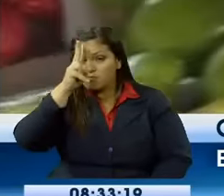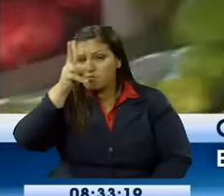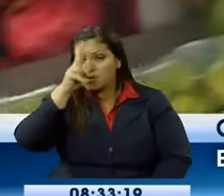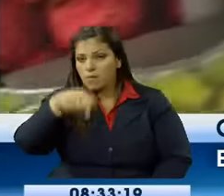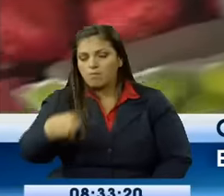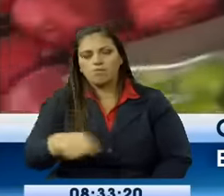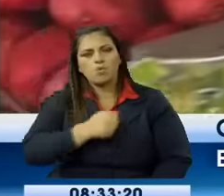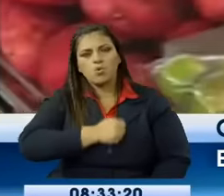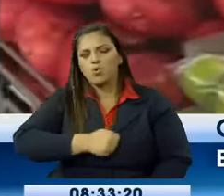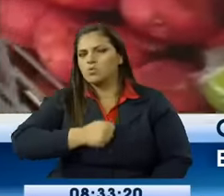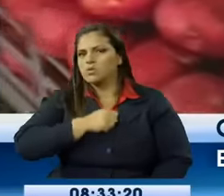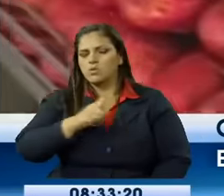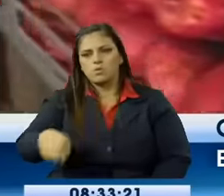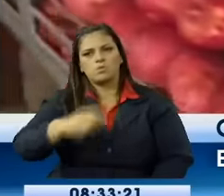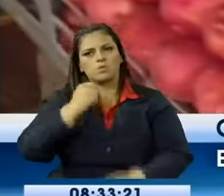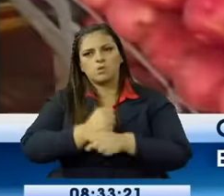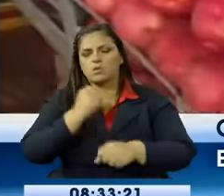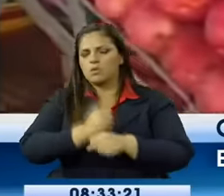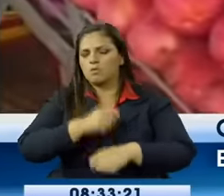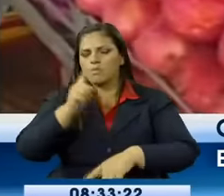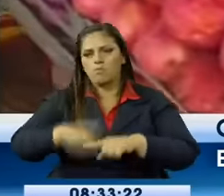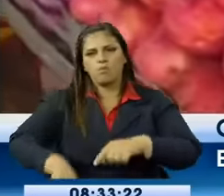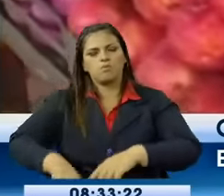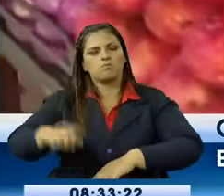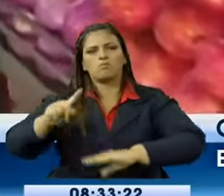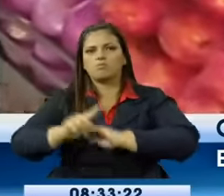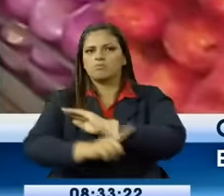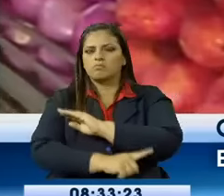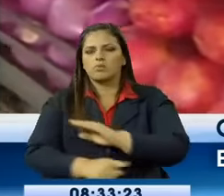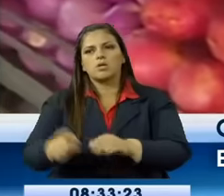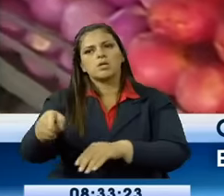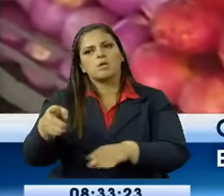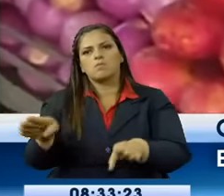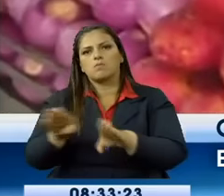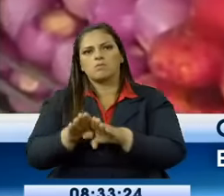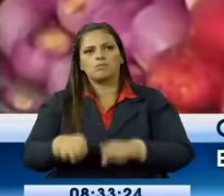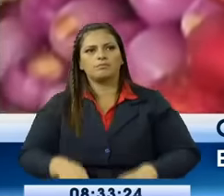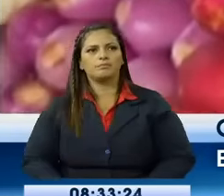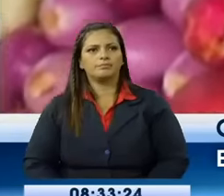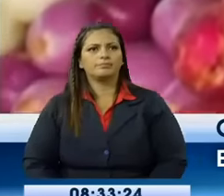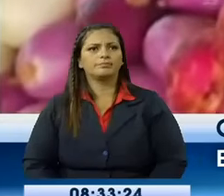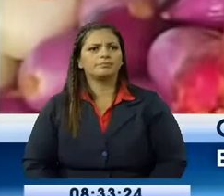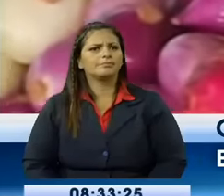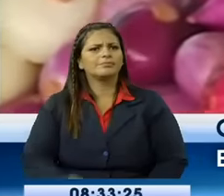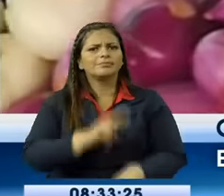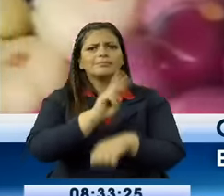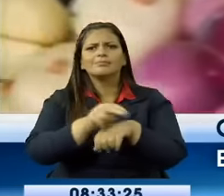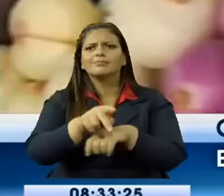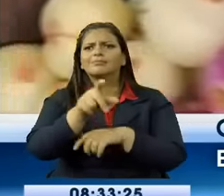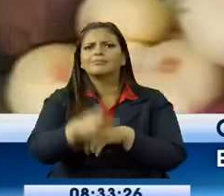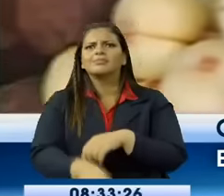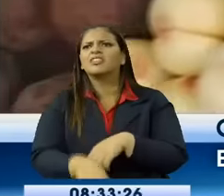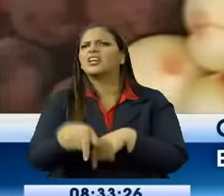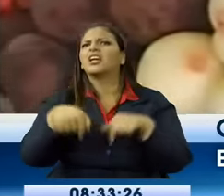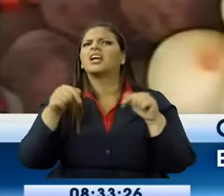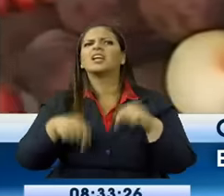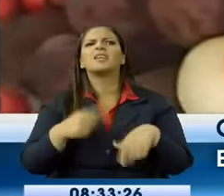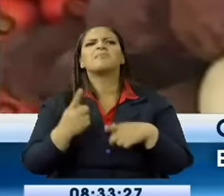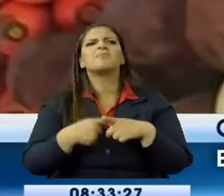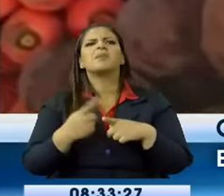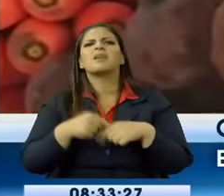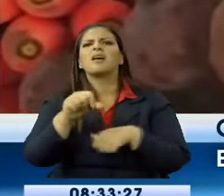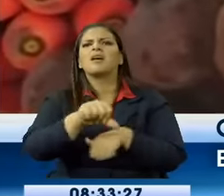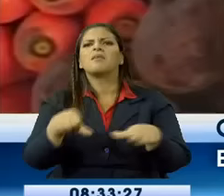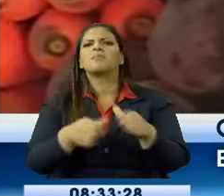operaciones del establecimiento. Sin embargo, nos encontramos con la novedad de que no se encuentra el supervisor, no se encuentran los inspectores, no se